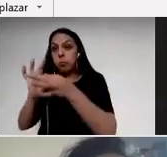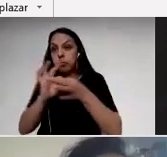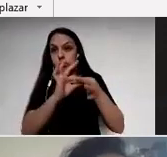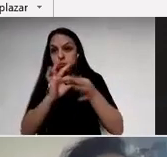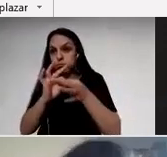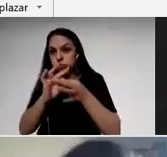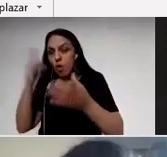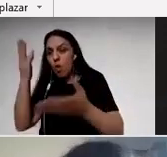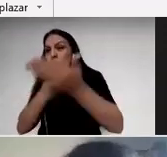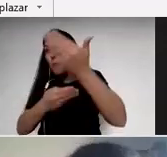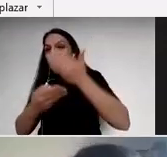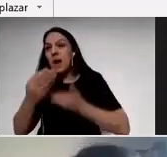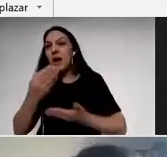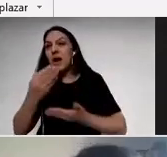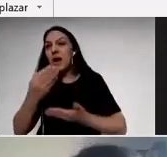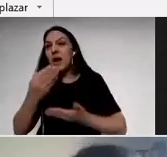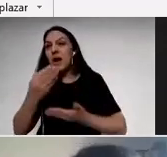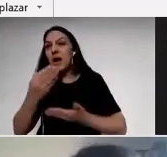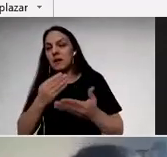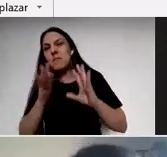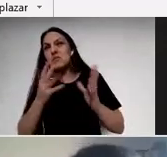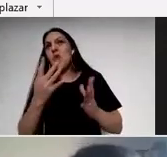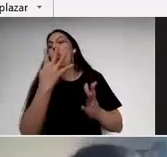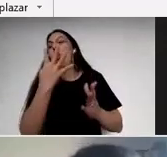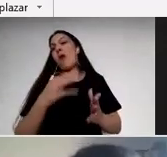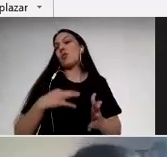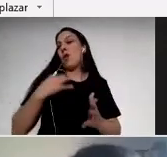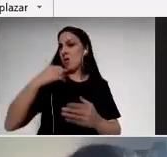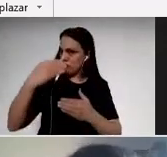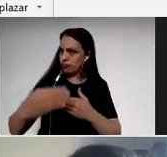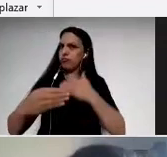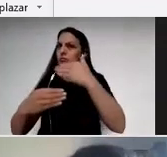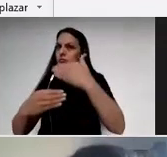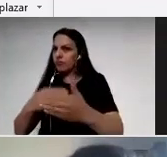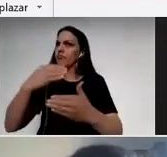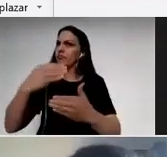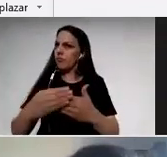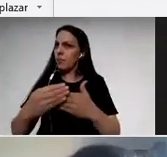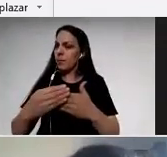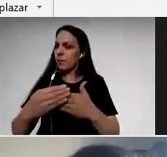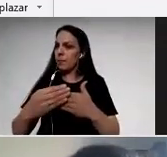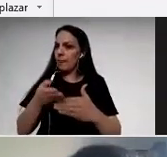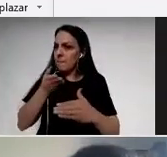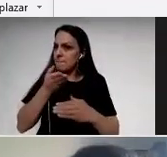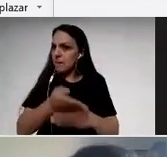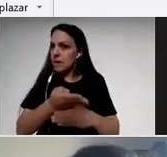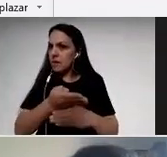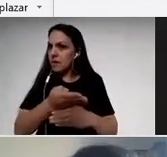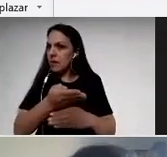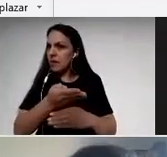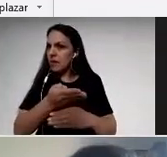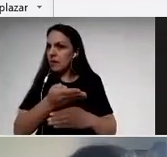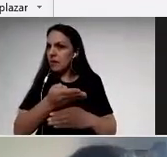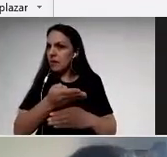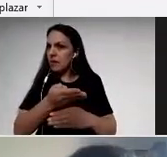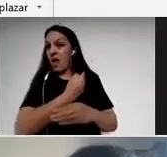Donde cada cuatro años le solicitan al Estado que haya